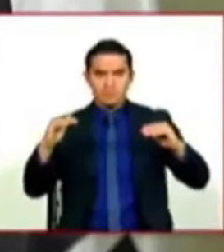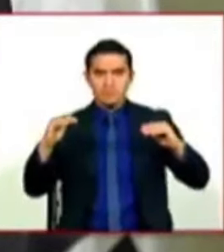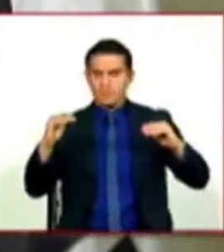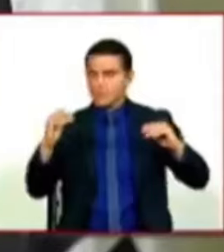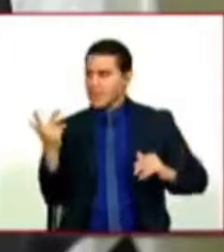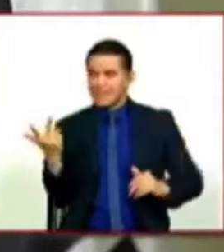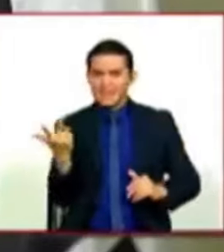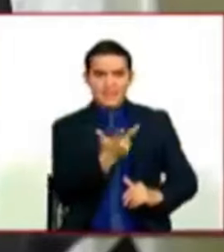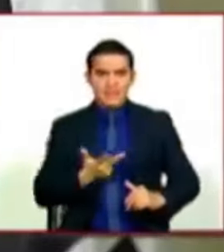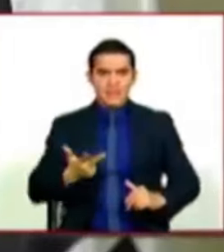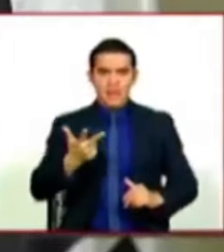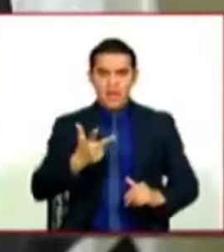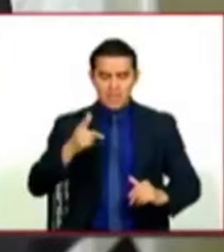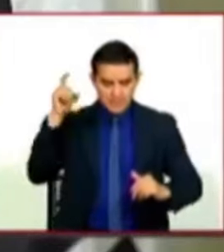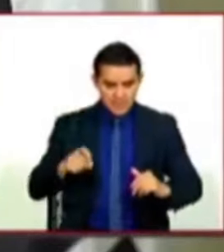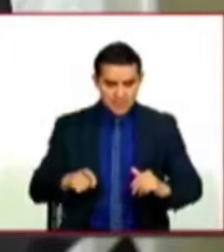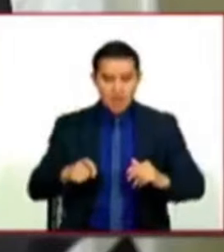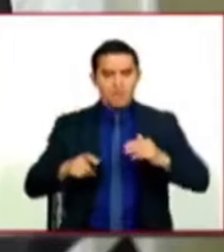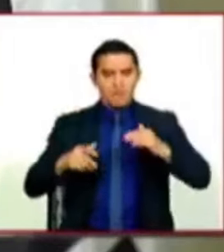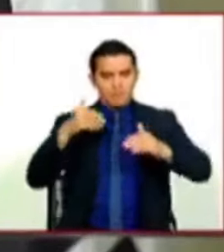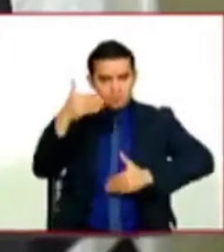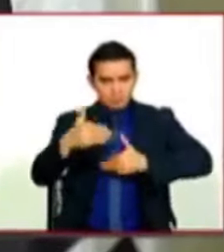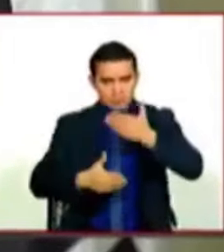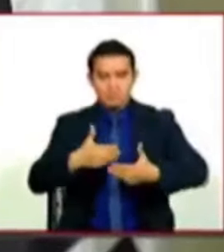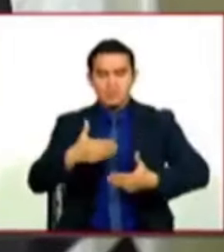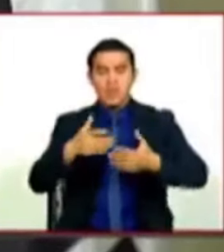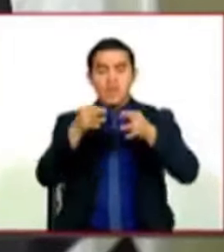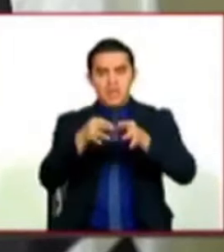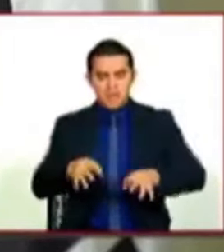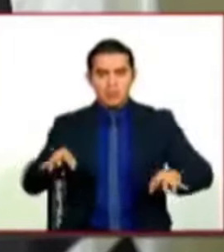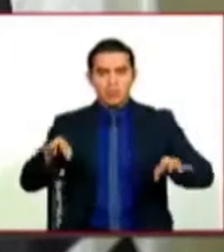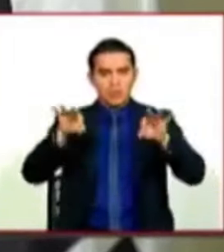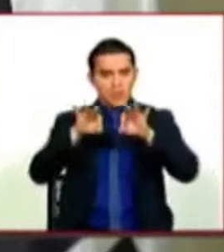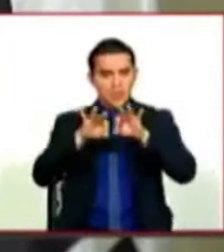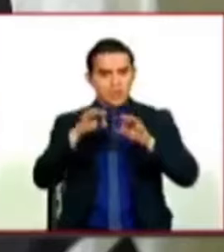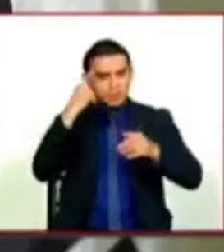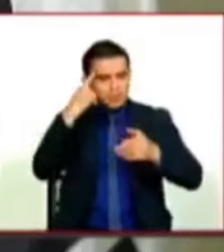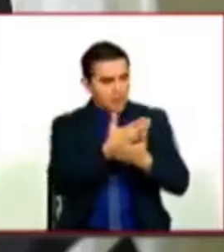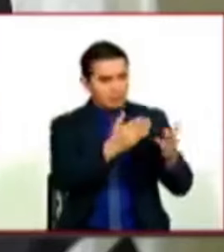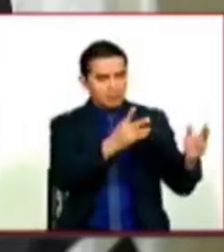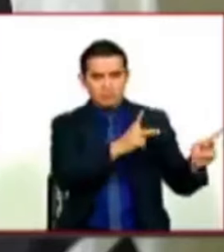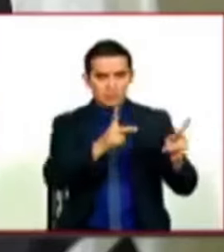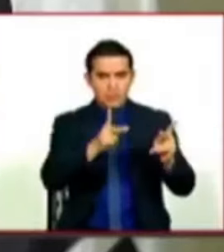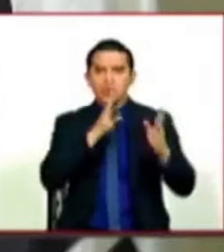ir construyendo en aras de la confiabilidad del proceso.